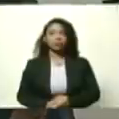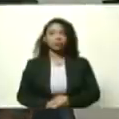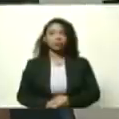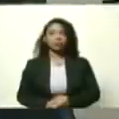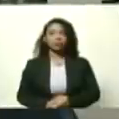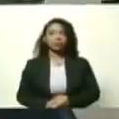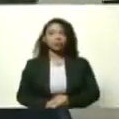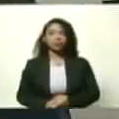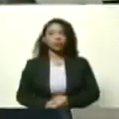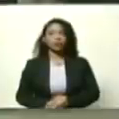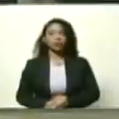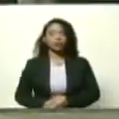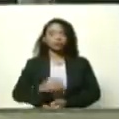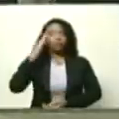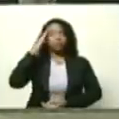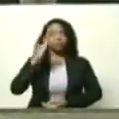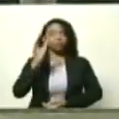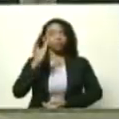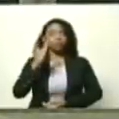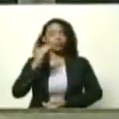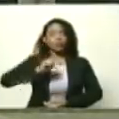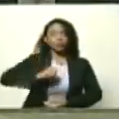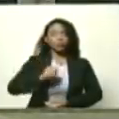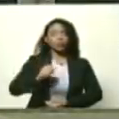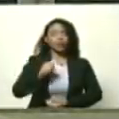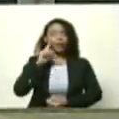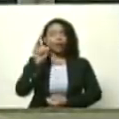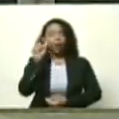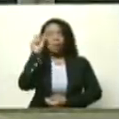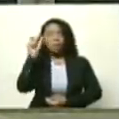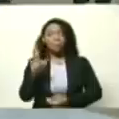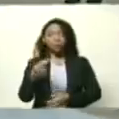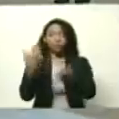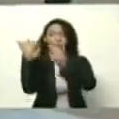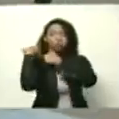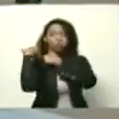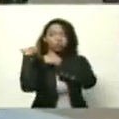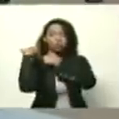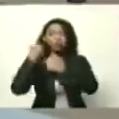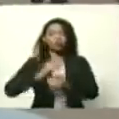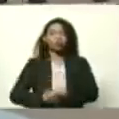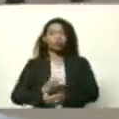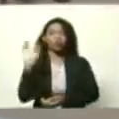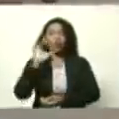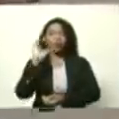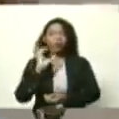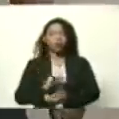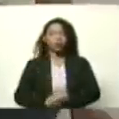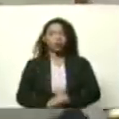Al oficial Zambrano Colmenares Eber José, de la Policía de Caracas.